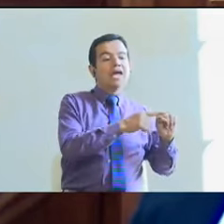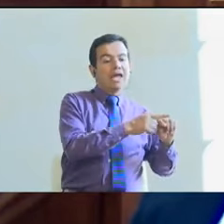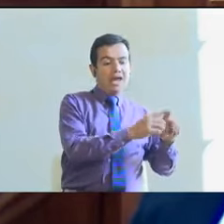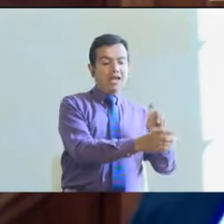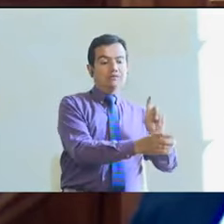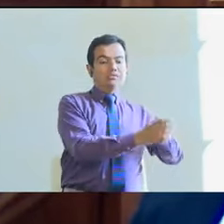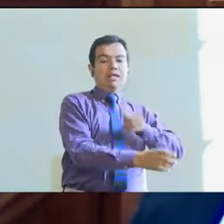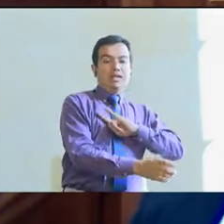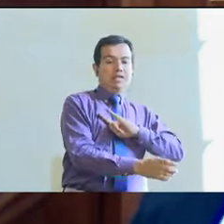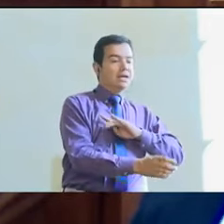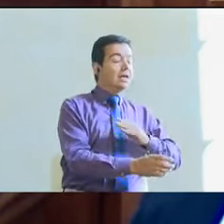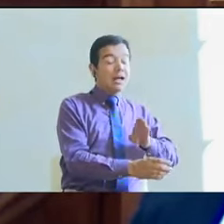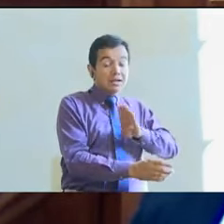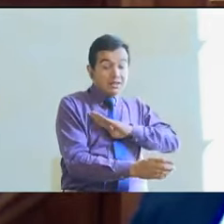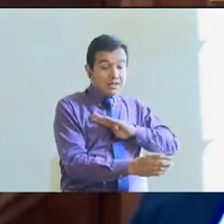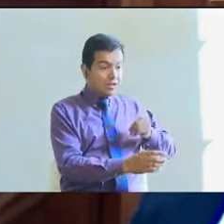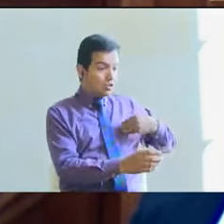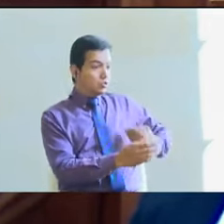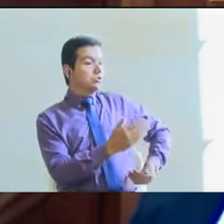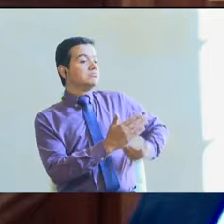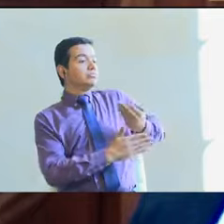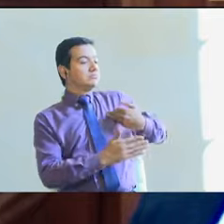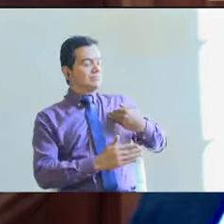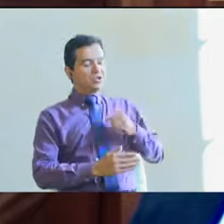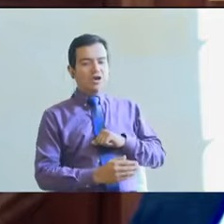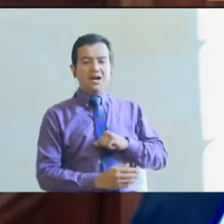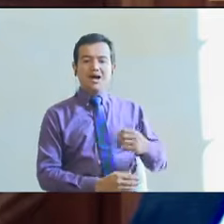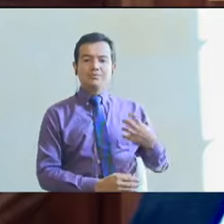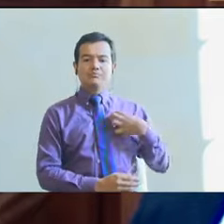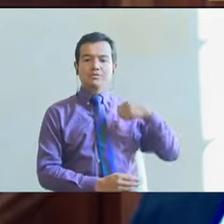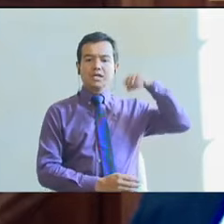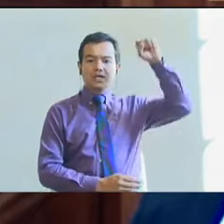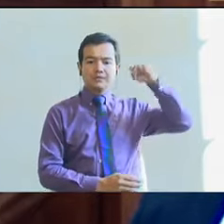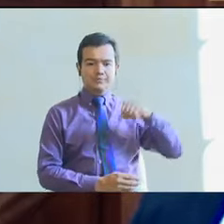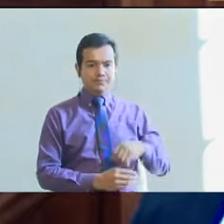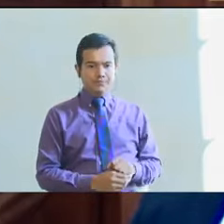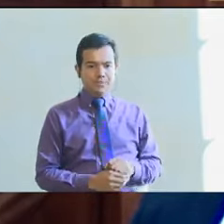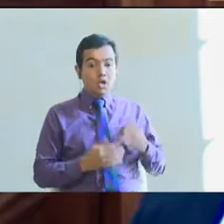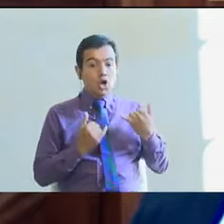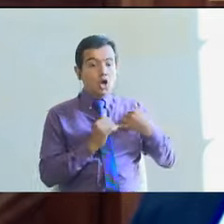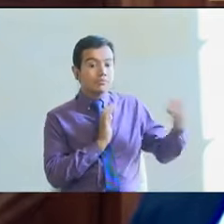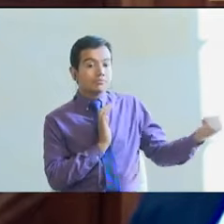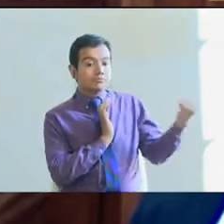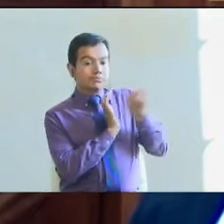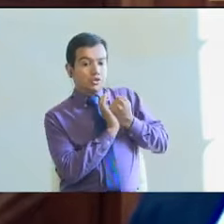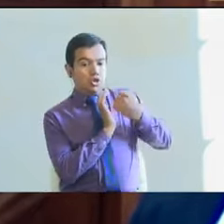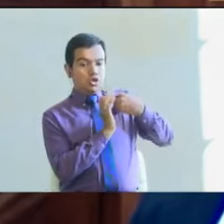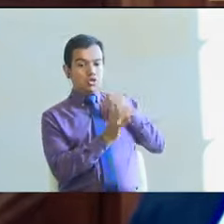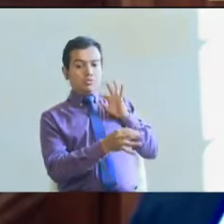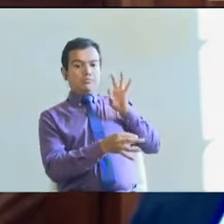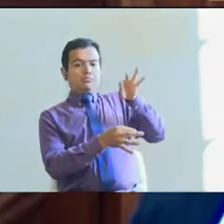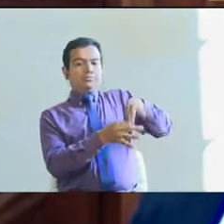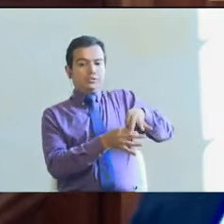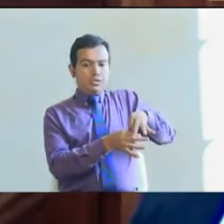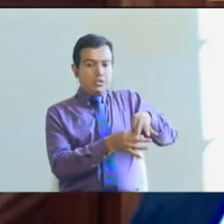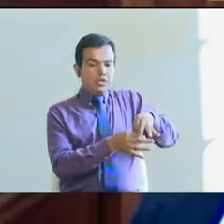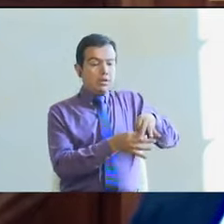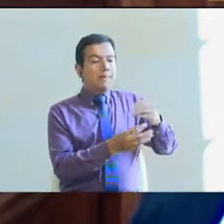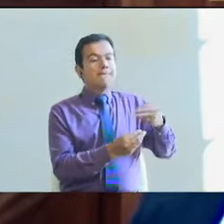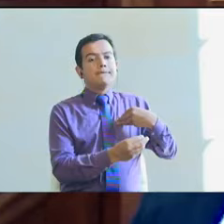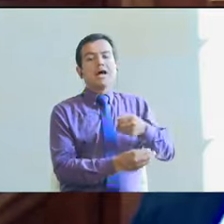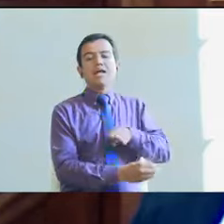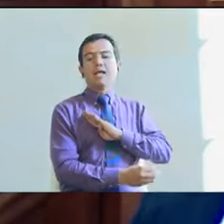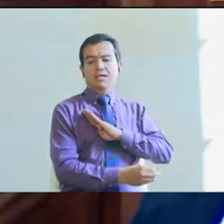cuando me tuve que venir obligado porque fui obligado a inscribirme como candidato a alcalde para poderme dar la libertad